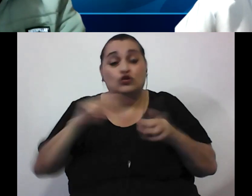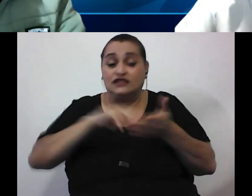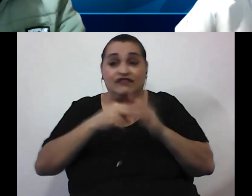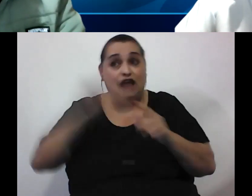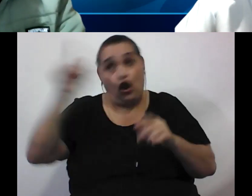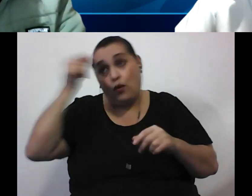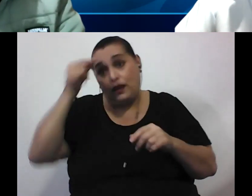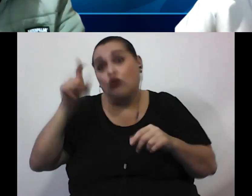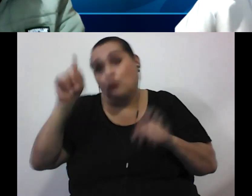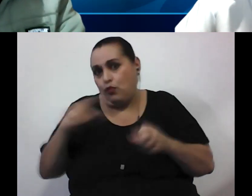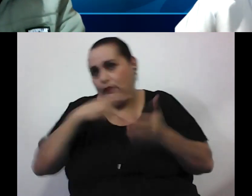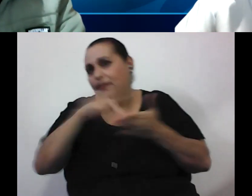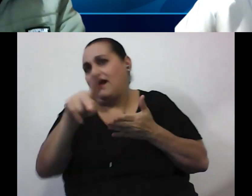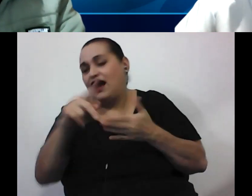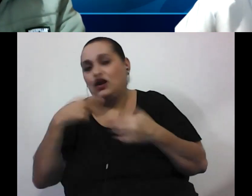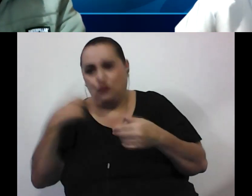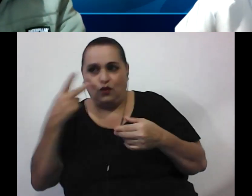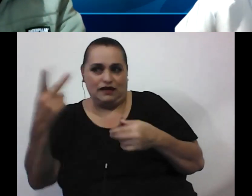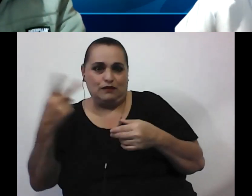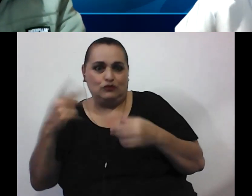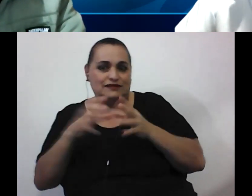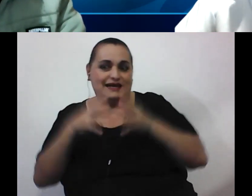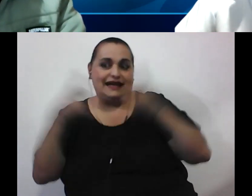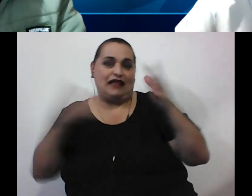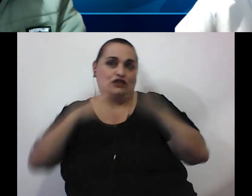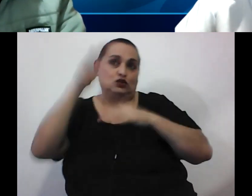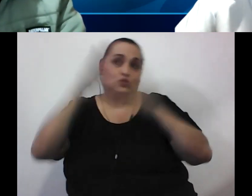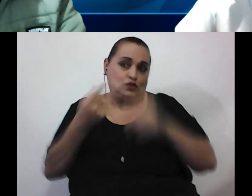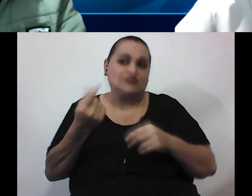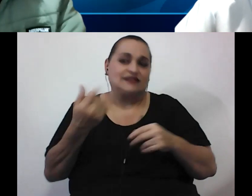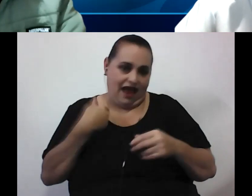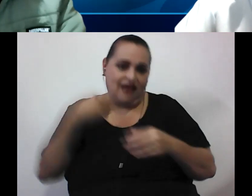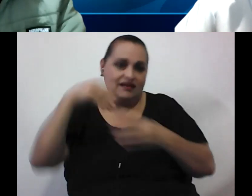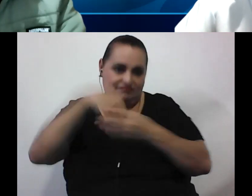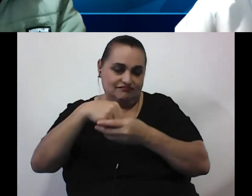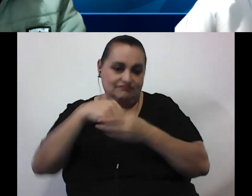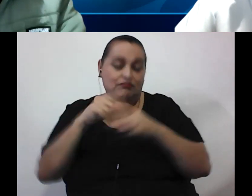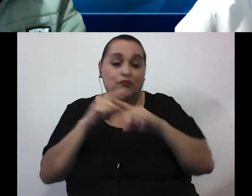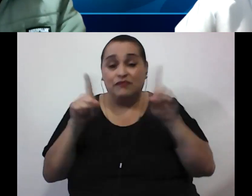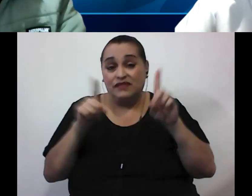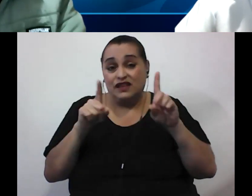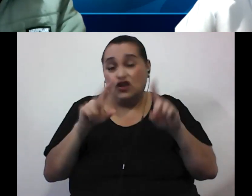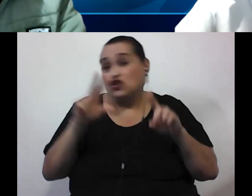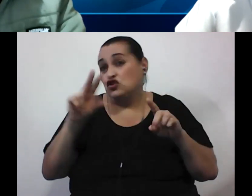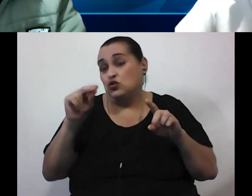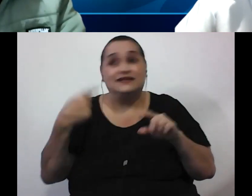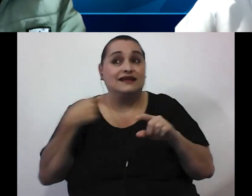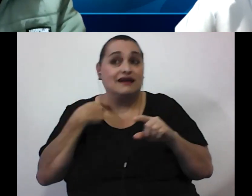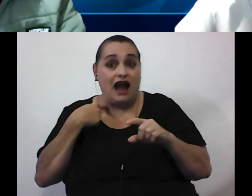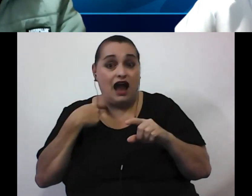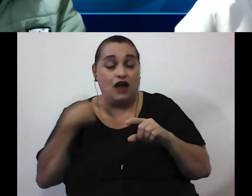eso. Lo hemos visto en las grandes construcciones, dinero sí hay. Y no es tan caro cuando